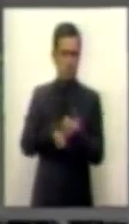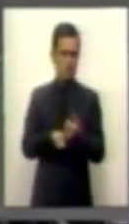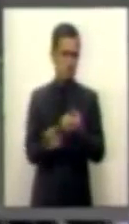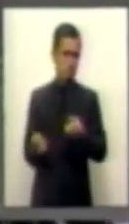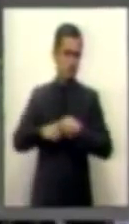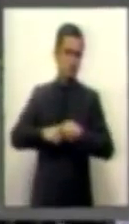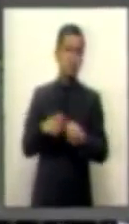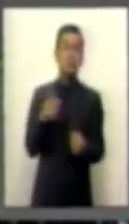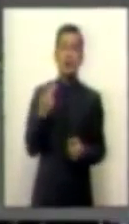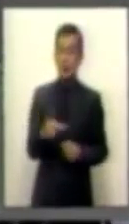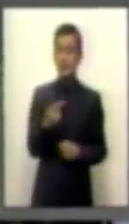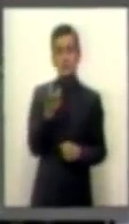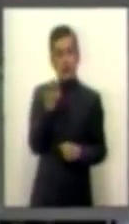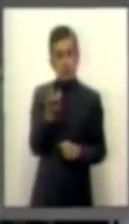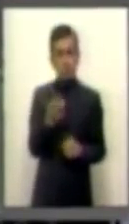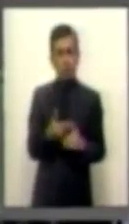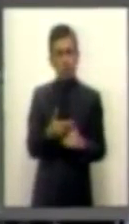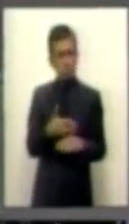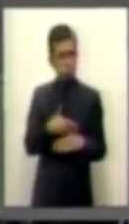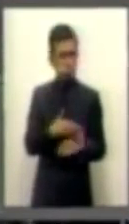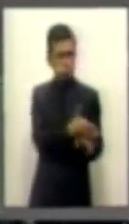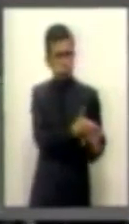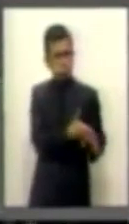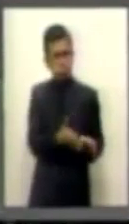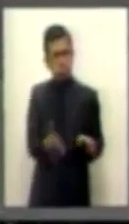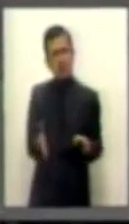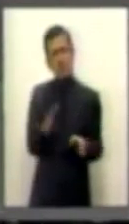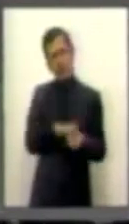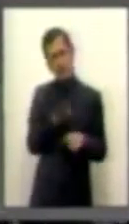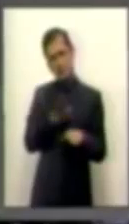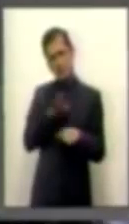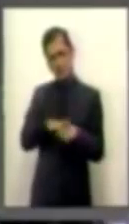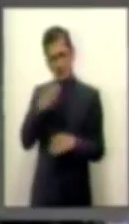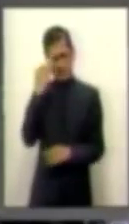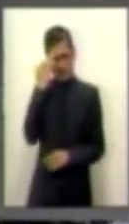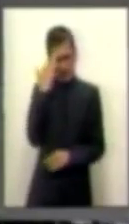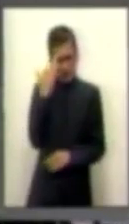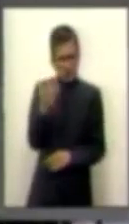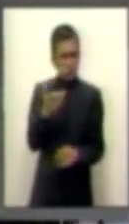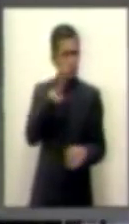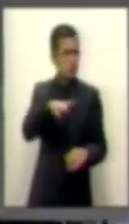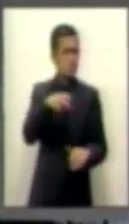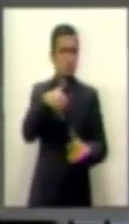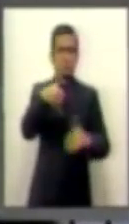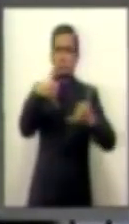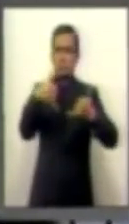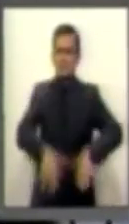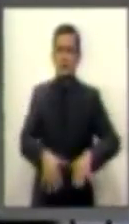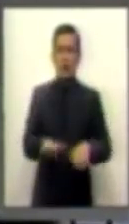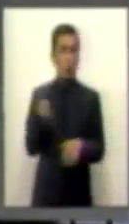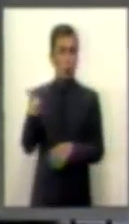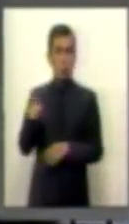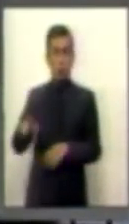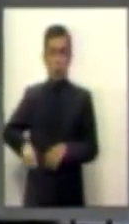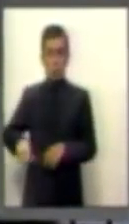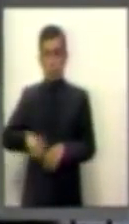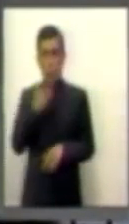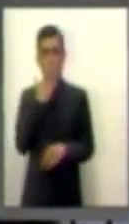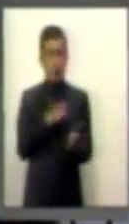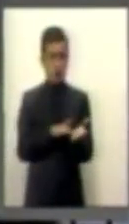repercuten directamente hasta formarse en una pesada carga que sin los debidos apoyos por parte de las autoridades